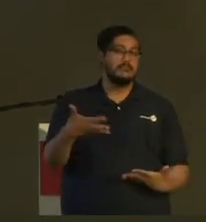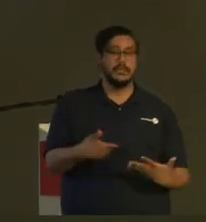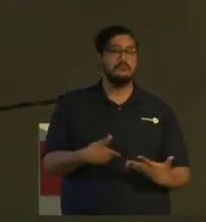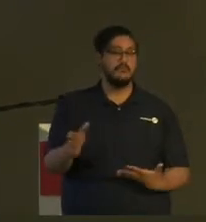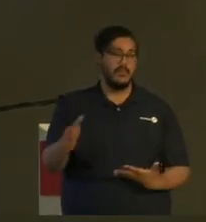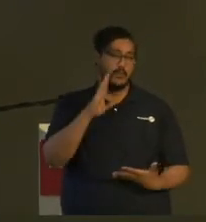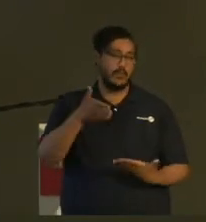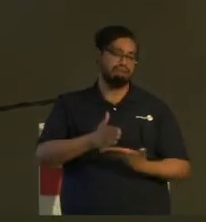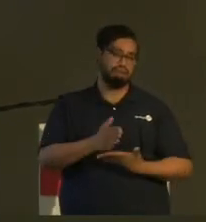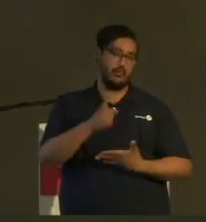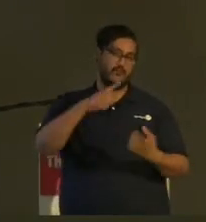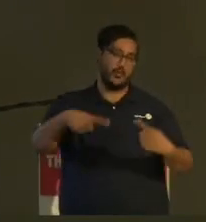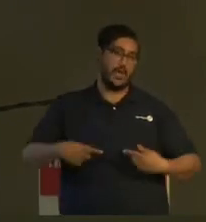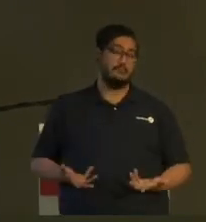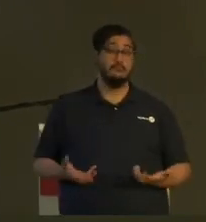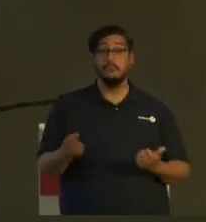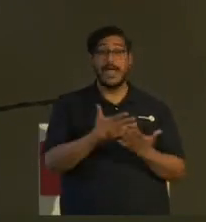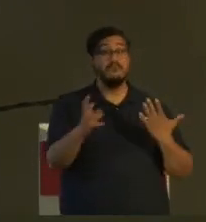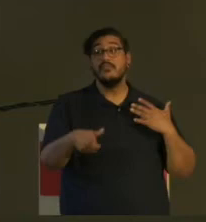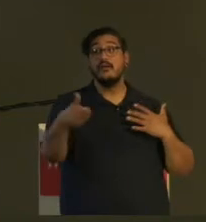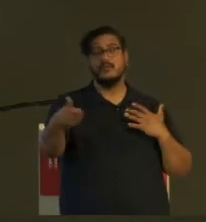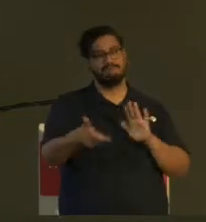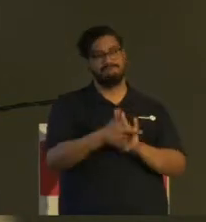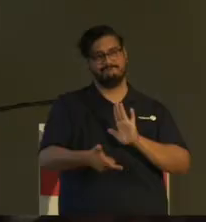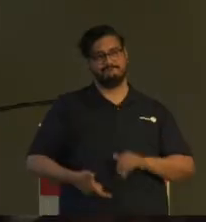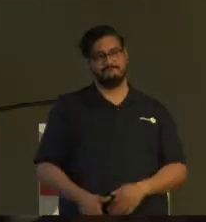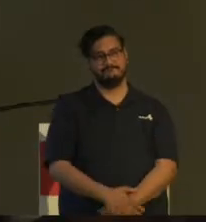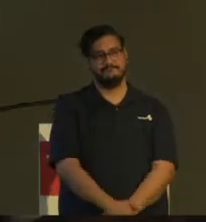traigan. Todo lo demás está prohibido.